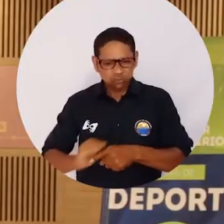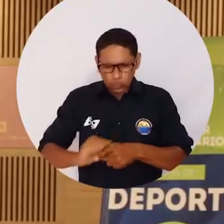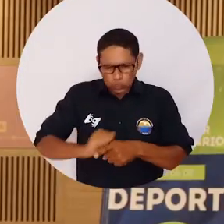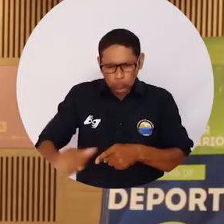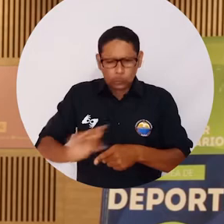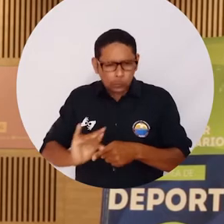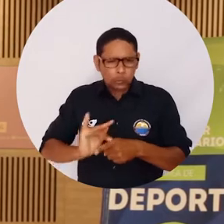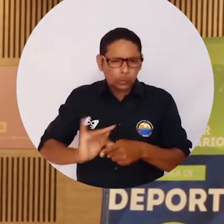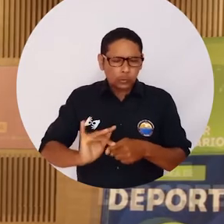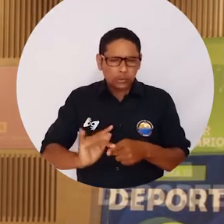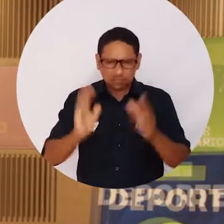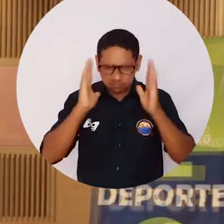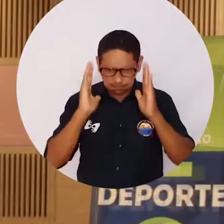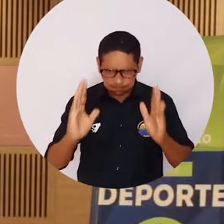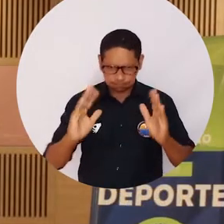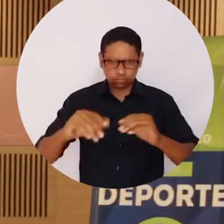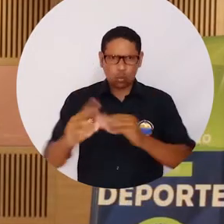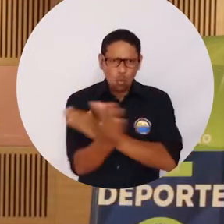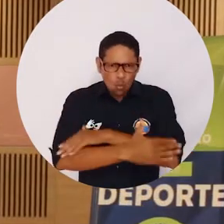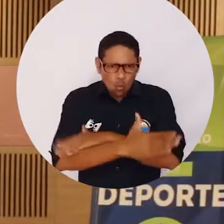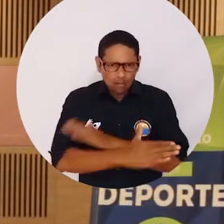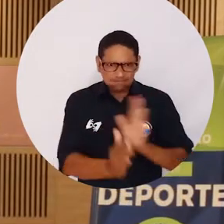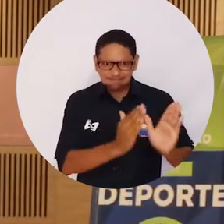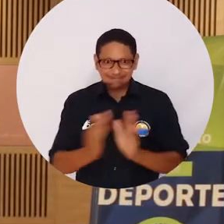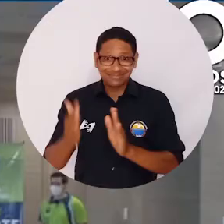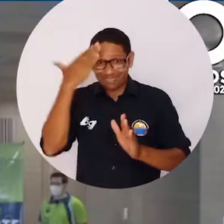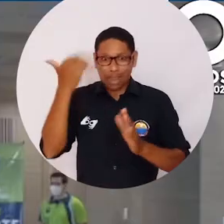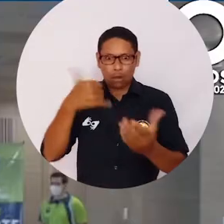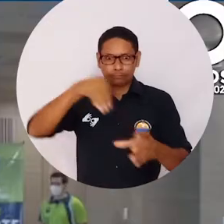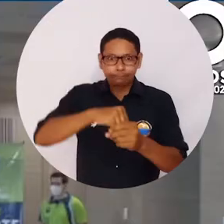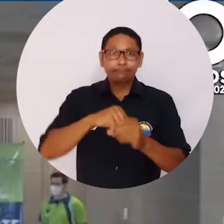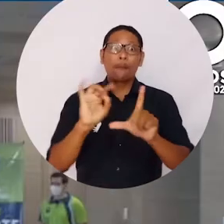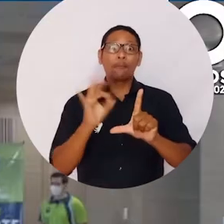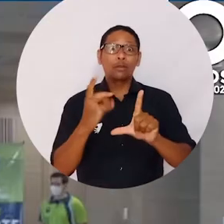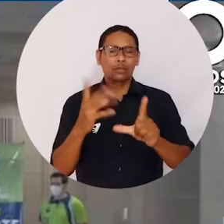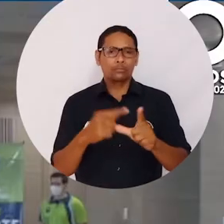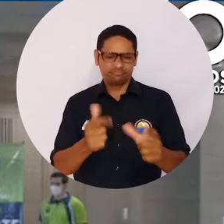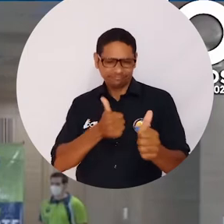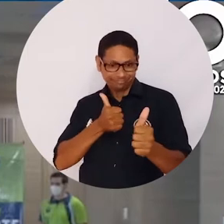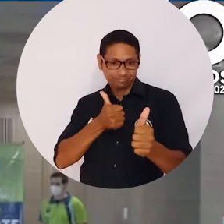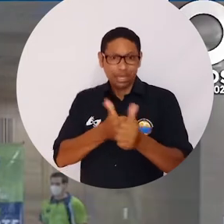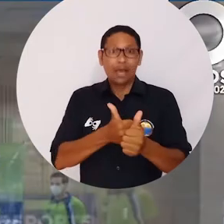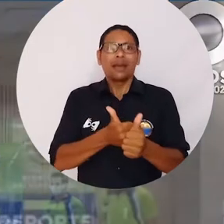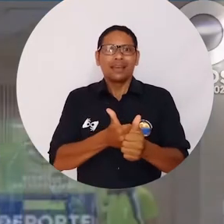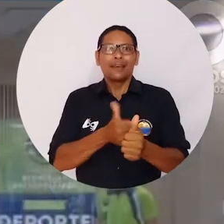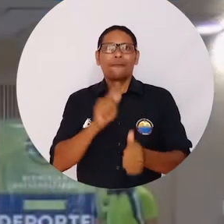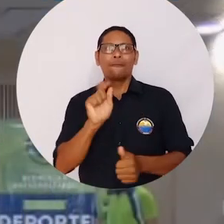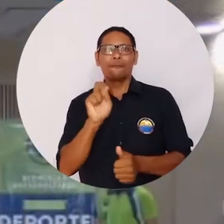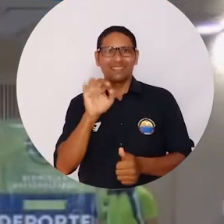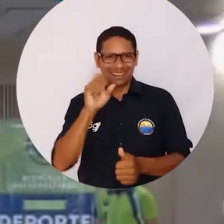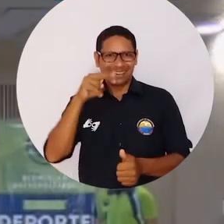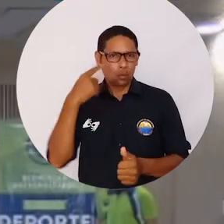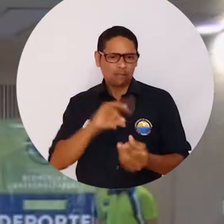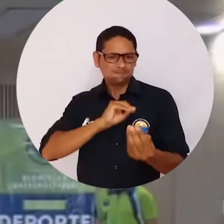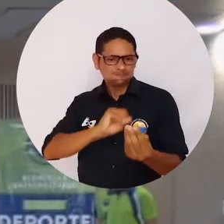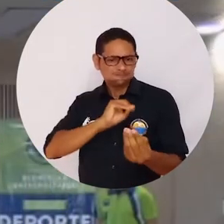disciplina y concentración que se ha intensificado durante la pandemia por la modalidad de entrenamiento virtual, con el apoyo y el acompañamiento permanente del entrenador de la